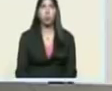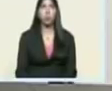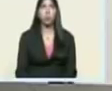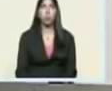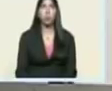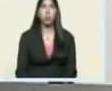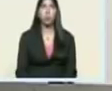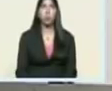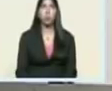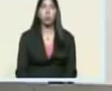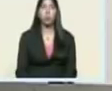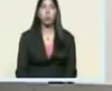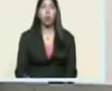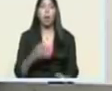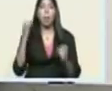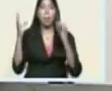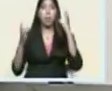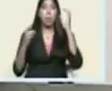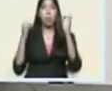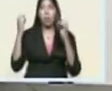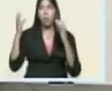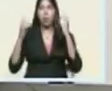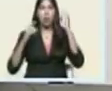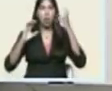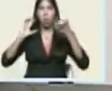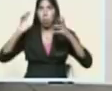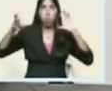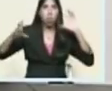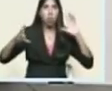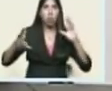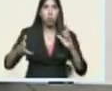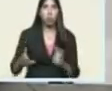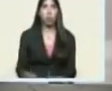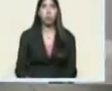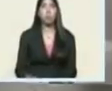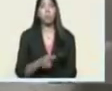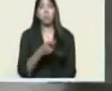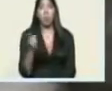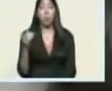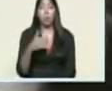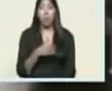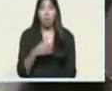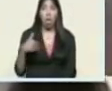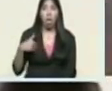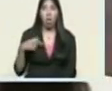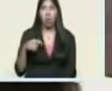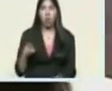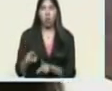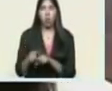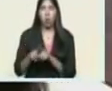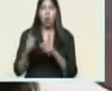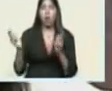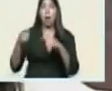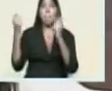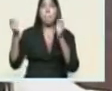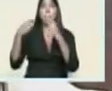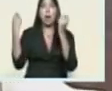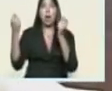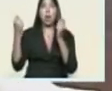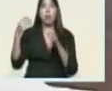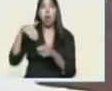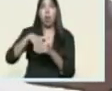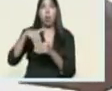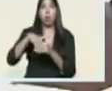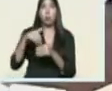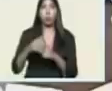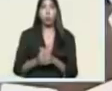la raya más allá del aventurerismo. Y si pretenden convertir la campaña electoral